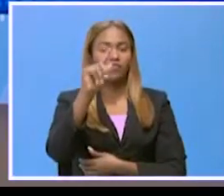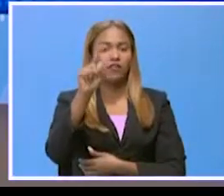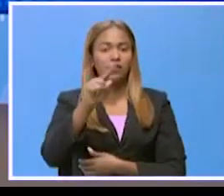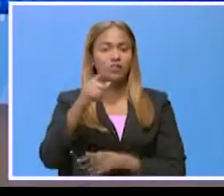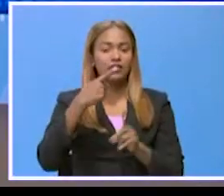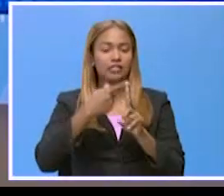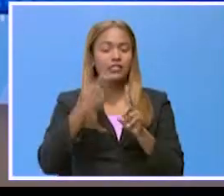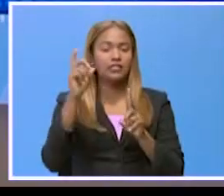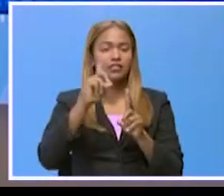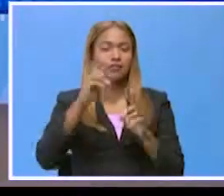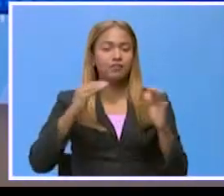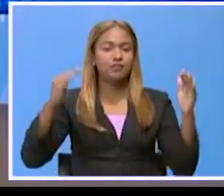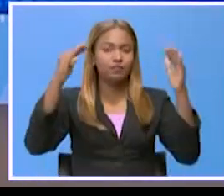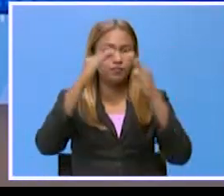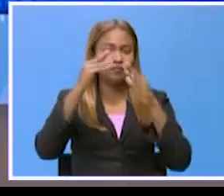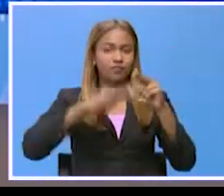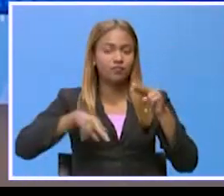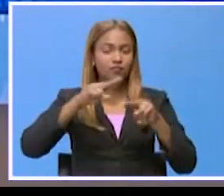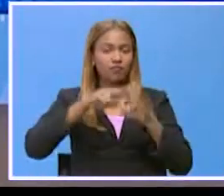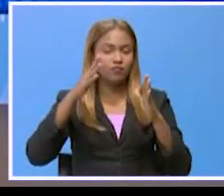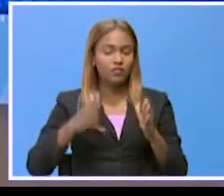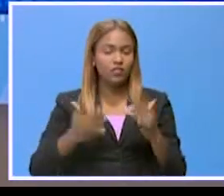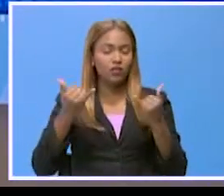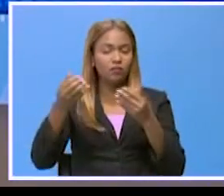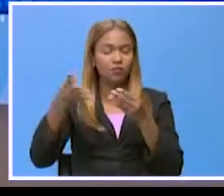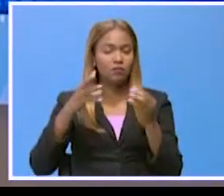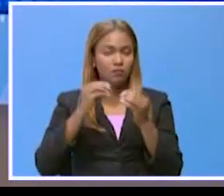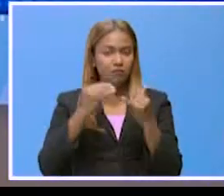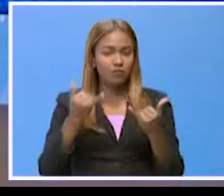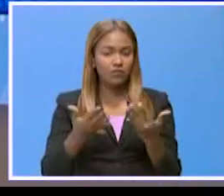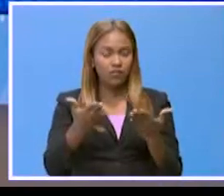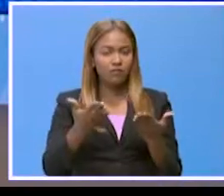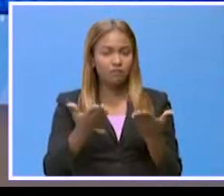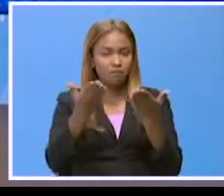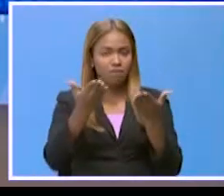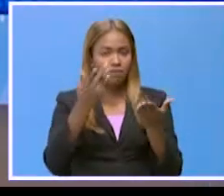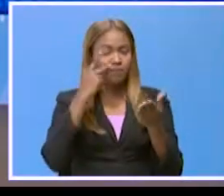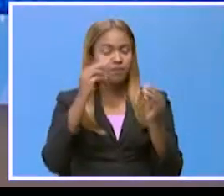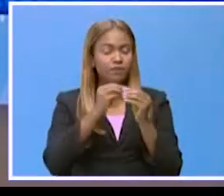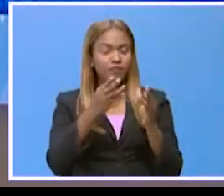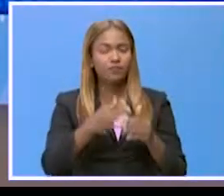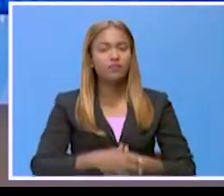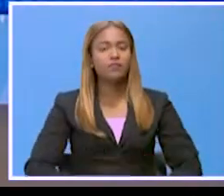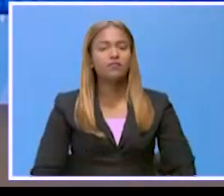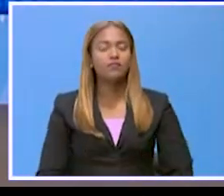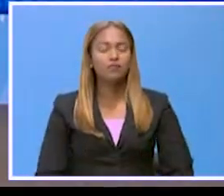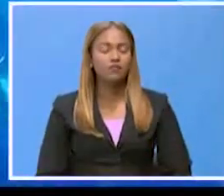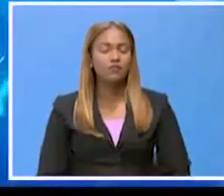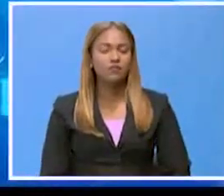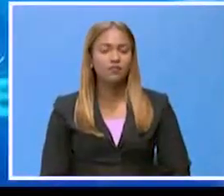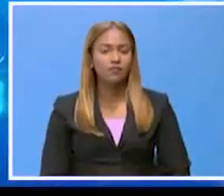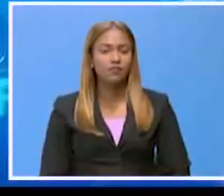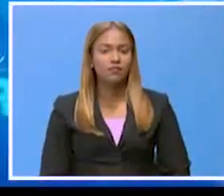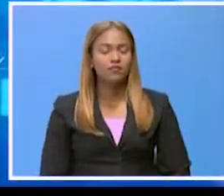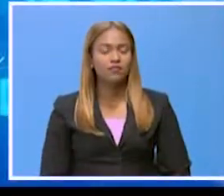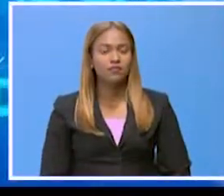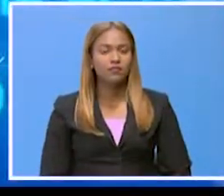de este el palacio nacional con detalles de esta propuesta paso contigo adelante joan a